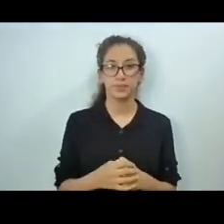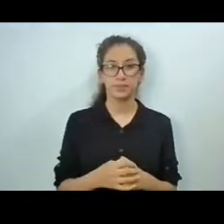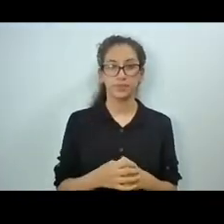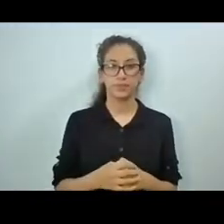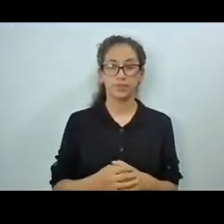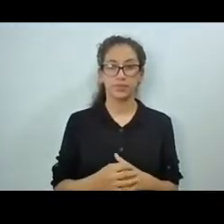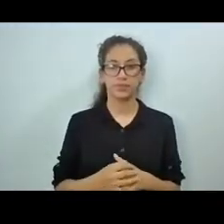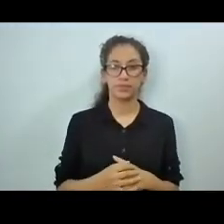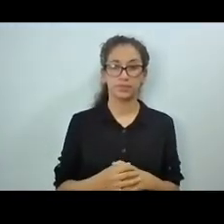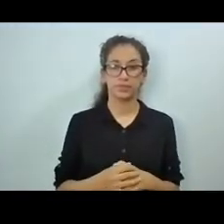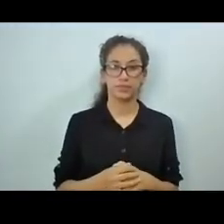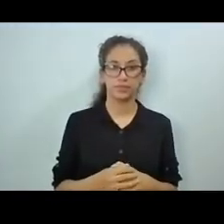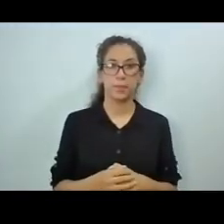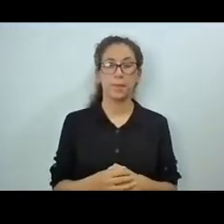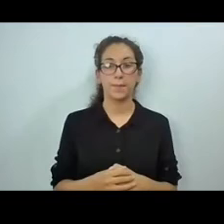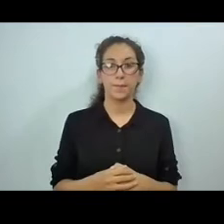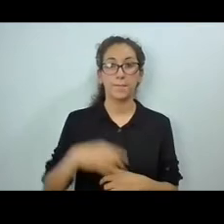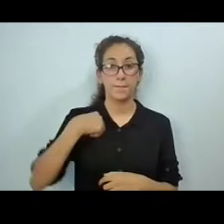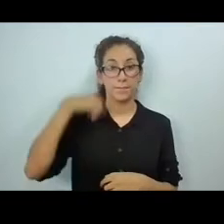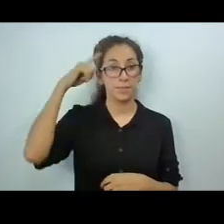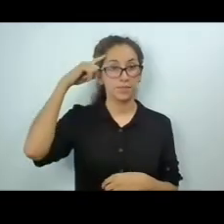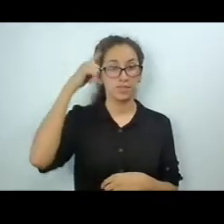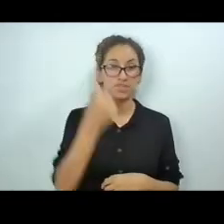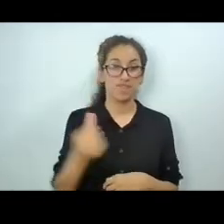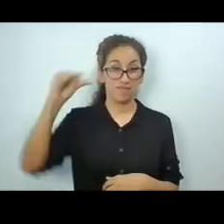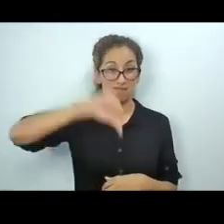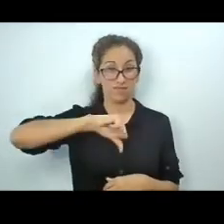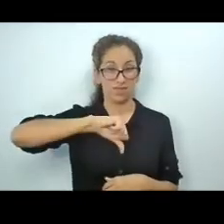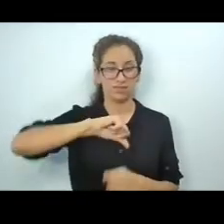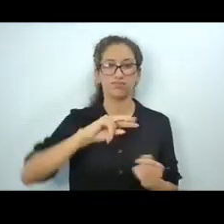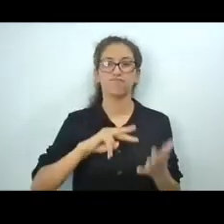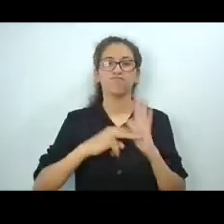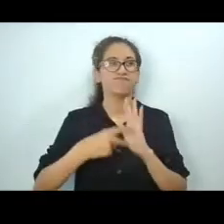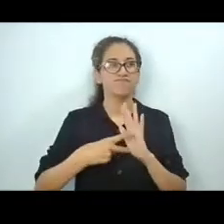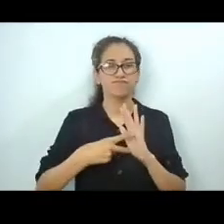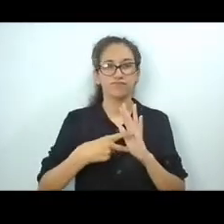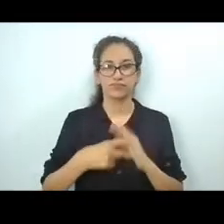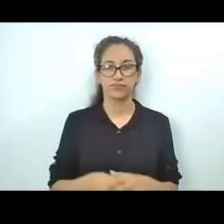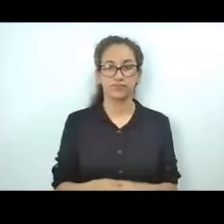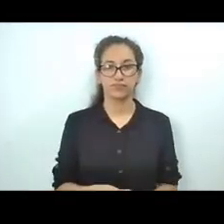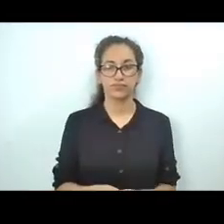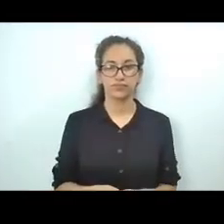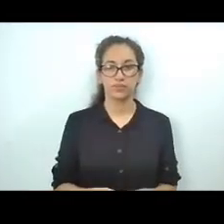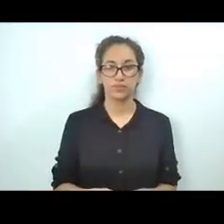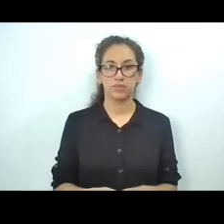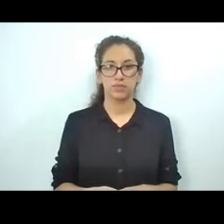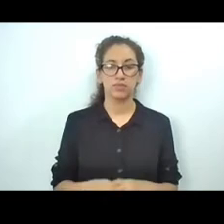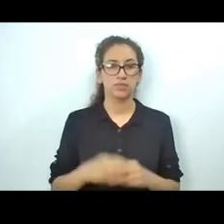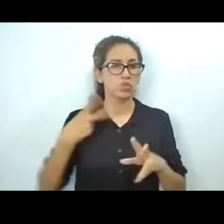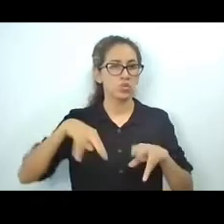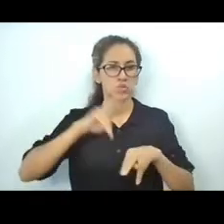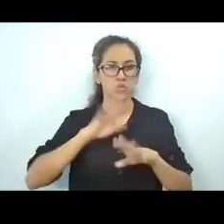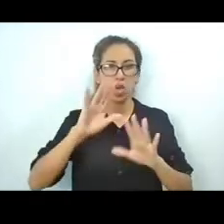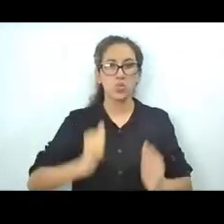eh, yo creo que el fracasar es parte de la vida.